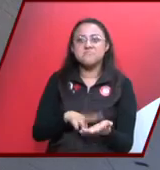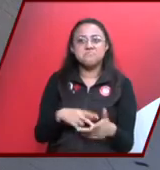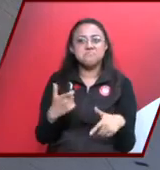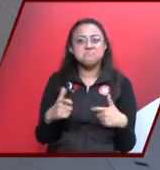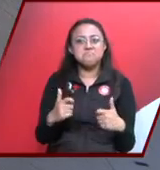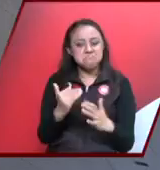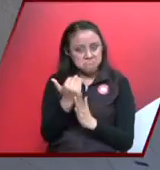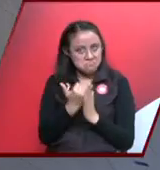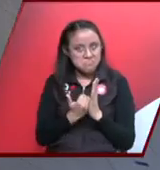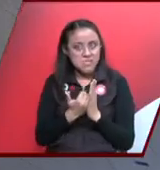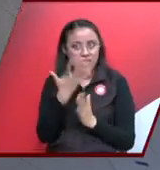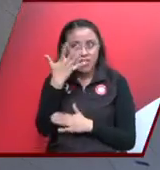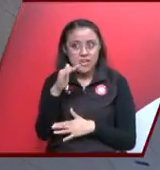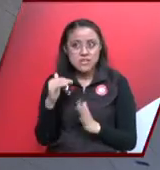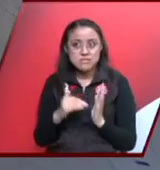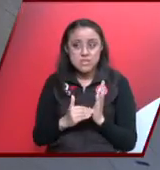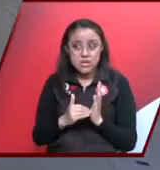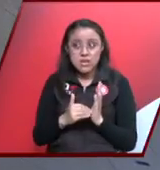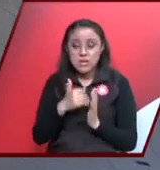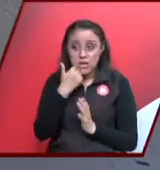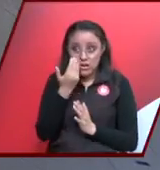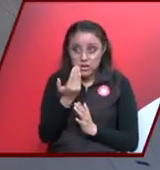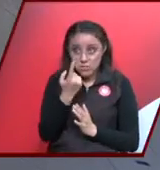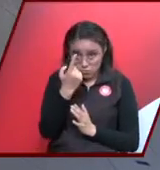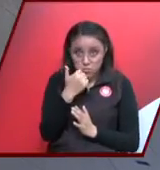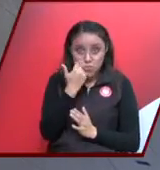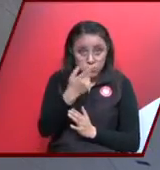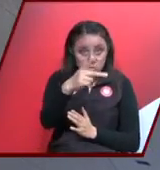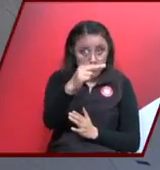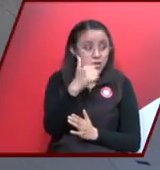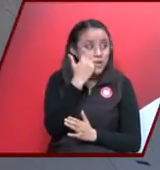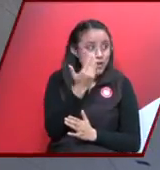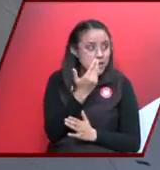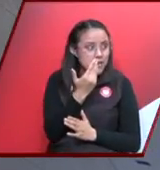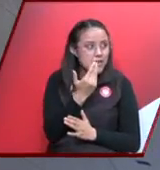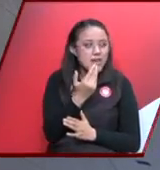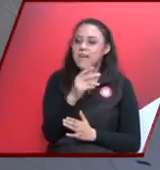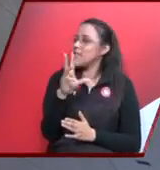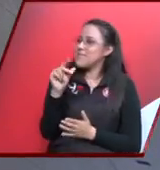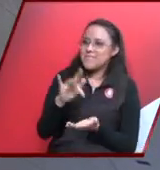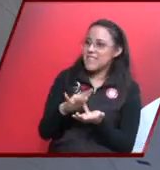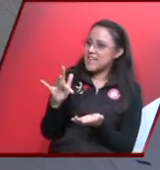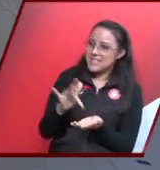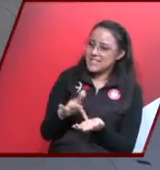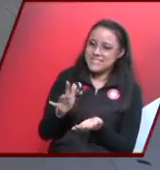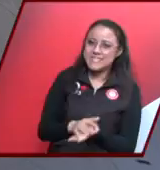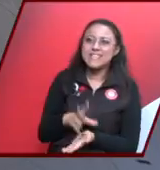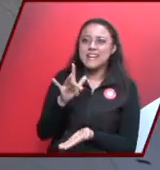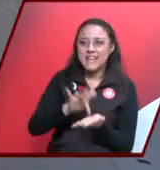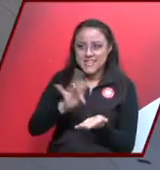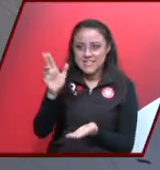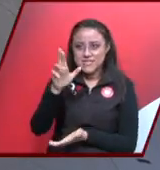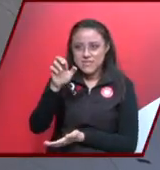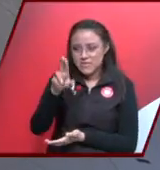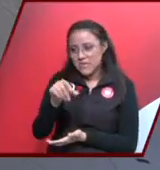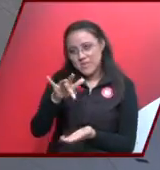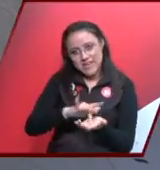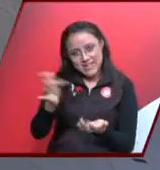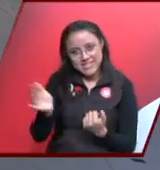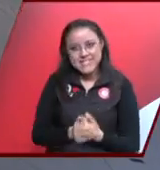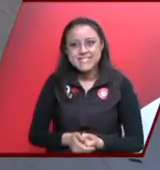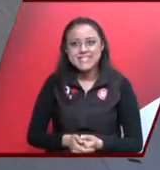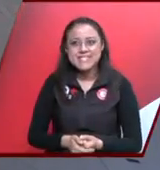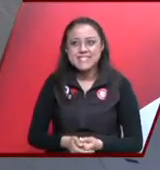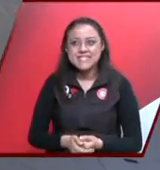Baratísimo, señor, baratísimo. ¿10,000 pesos? ¿No quiere uno? Le consigo uno. Gracias. Gracias, Urbano.